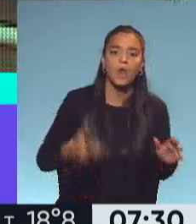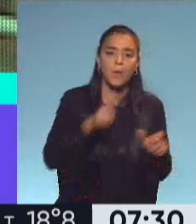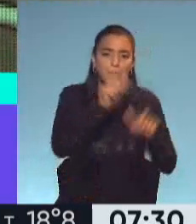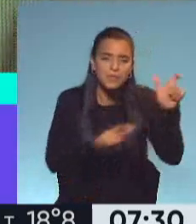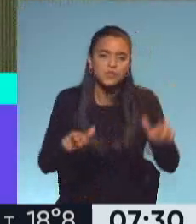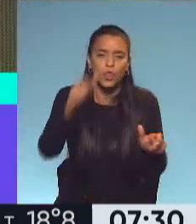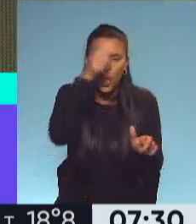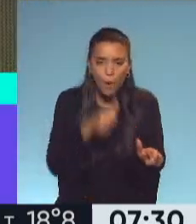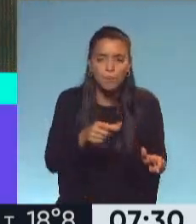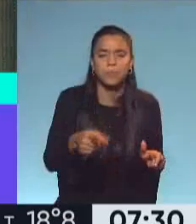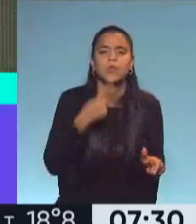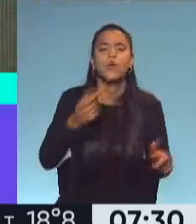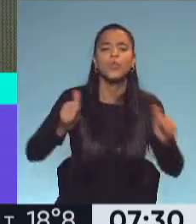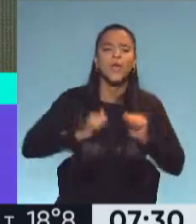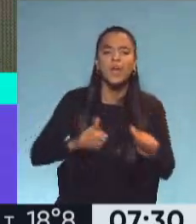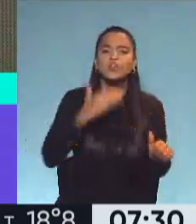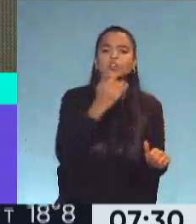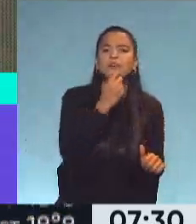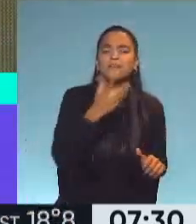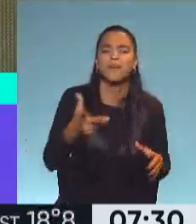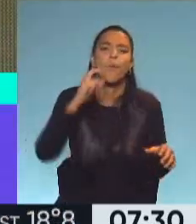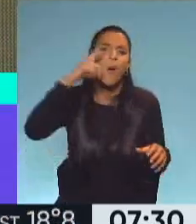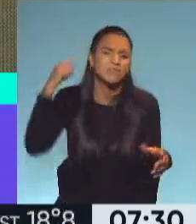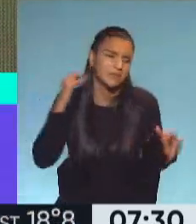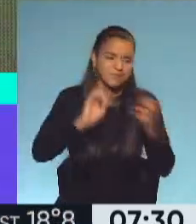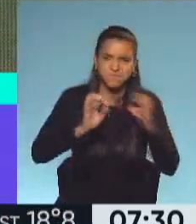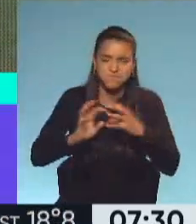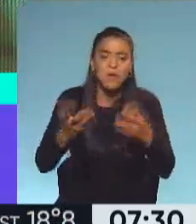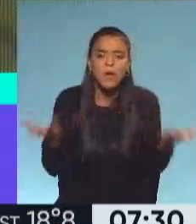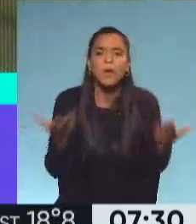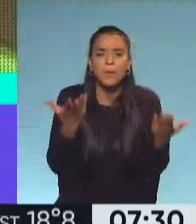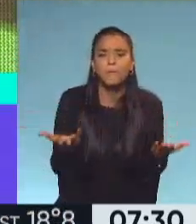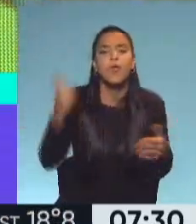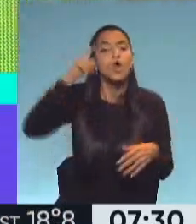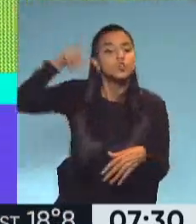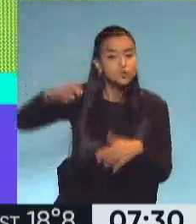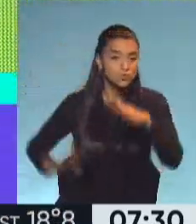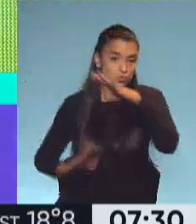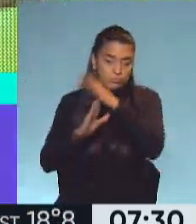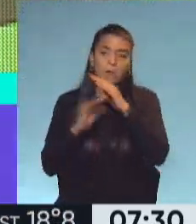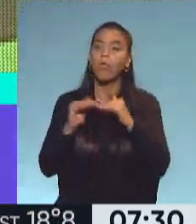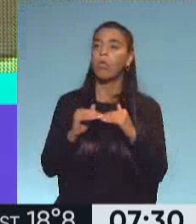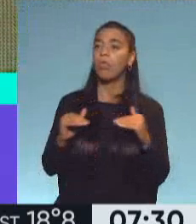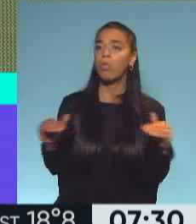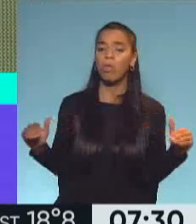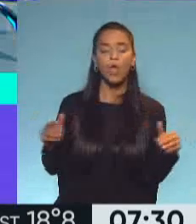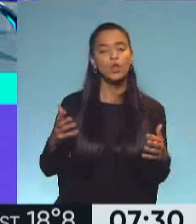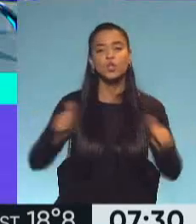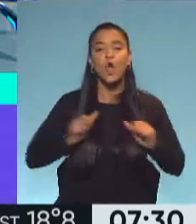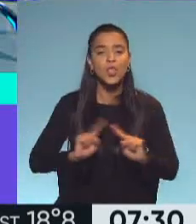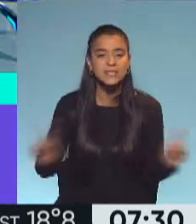un domingo, un descanso, no saber, explotaban los WhatsApp. Ahora, ¿no puede salir la Corte de su letargo y no descansar